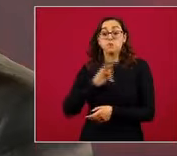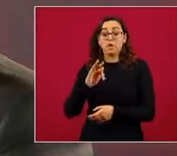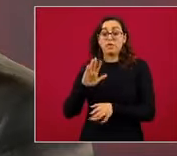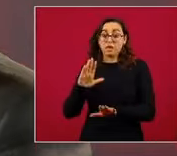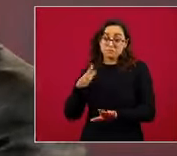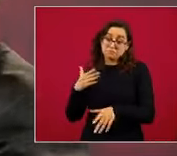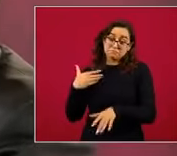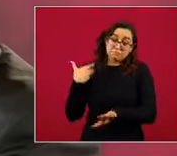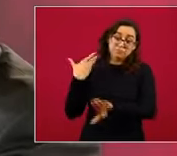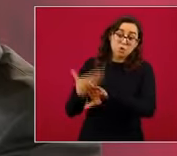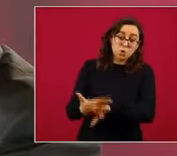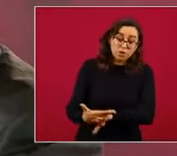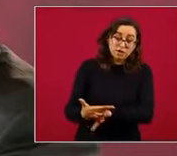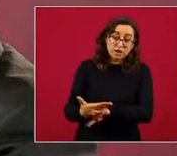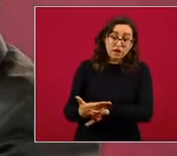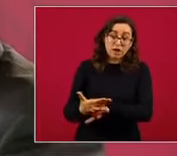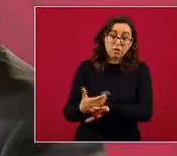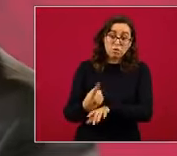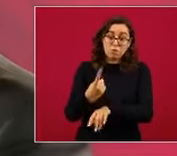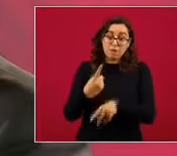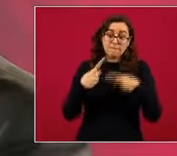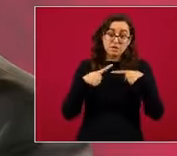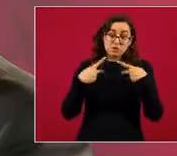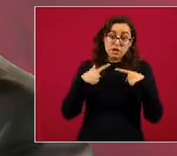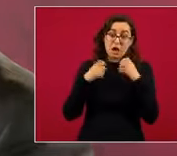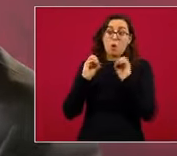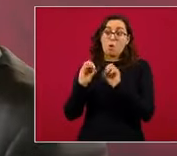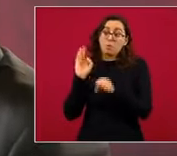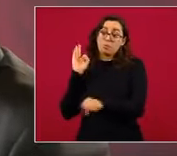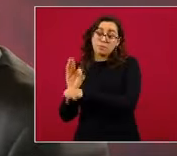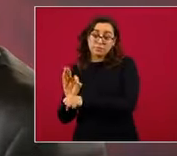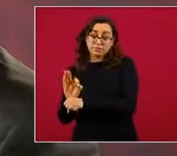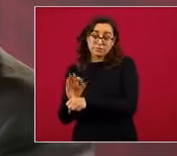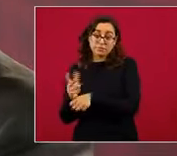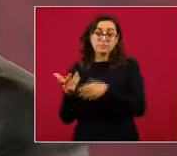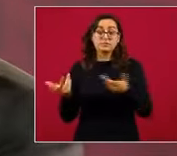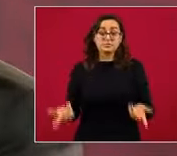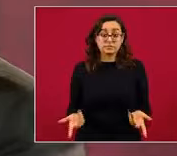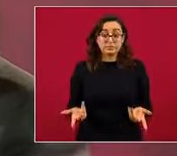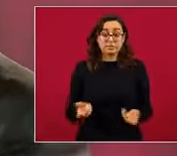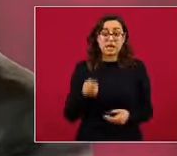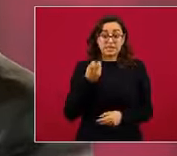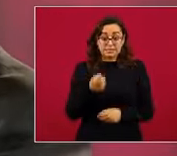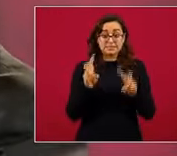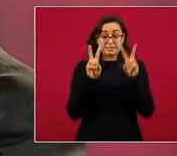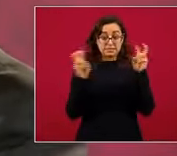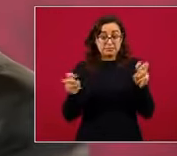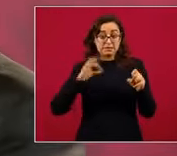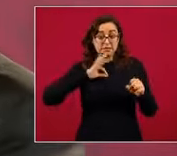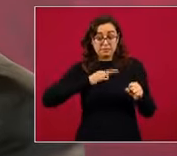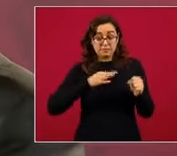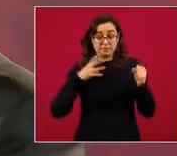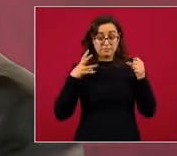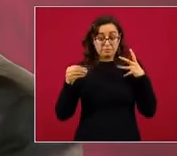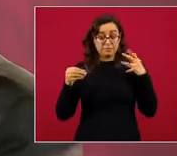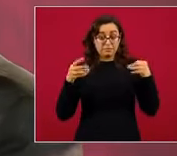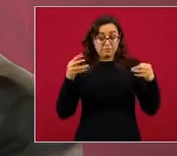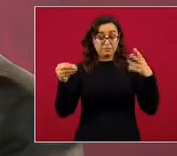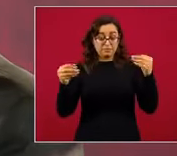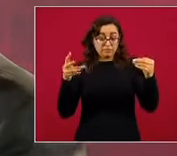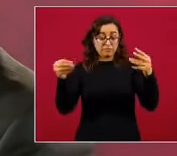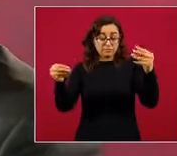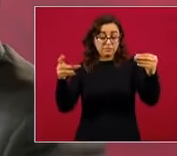positiva o bien negativa sobre otras personas. Es el caso de las epidemias de enfermedades